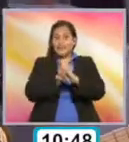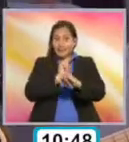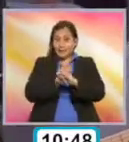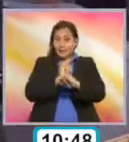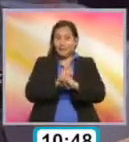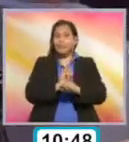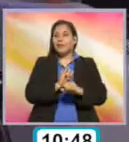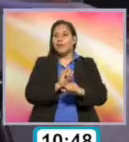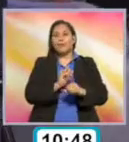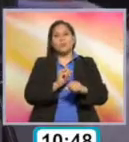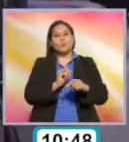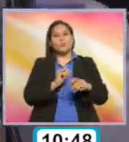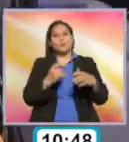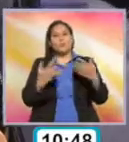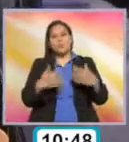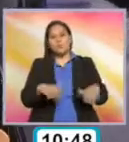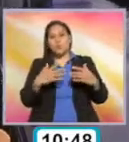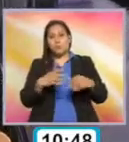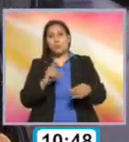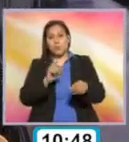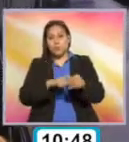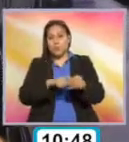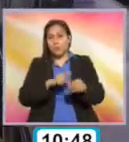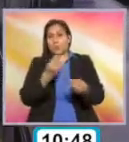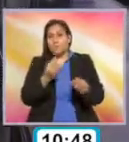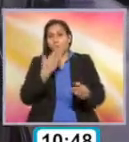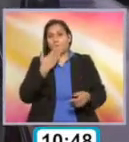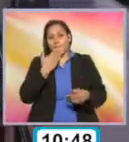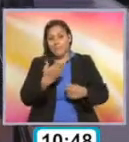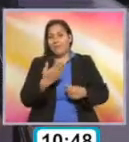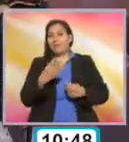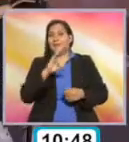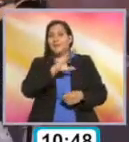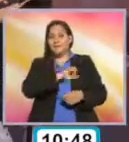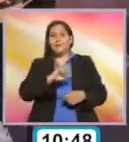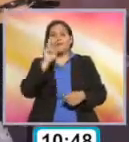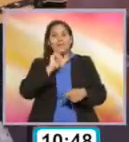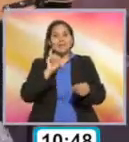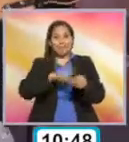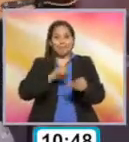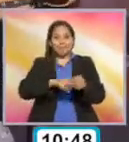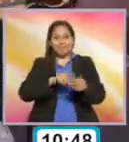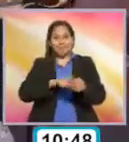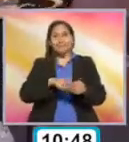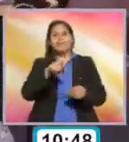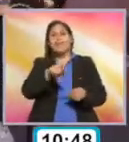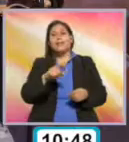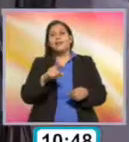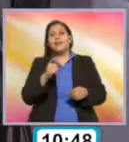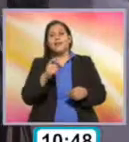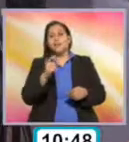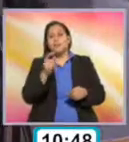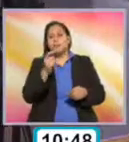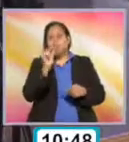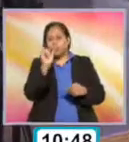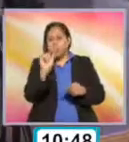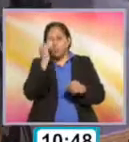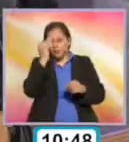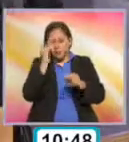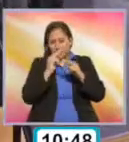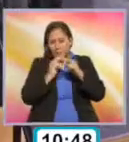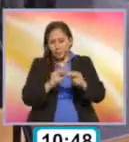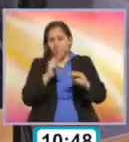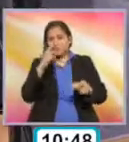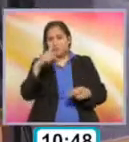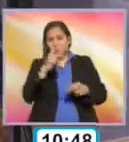sociales están muy bien. Ahí o va. sea, tienen muchos fans. Gracias, gracias. A pesar de que tienen poca trayectoria con su